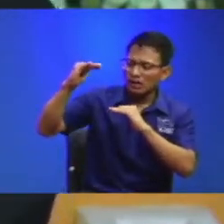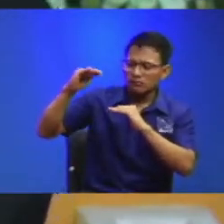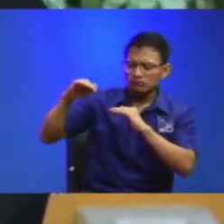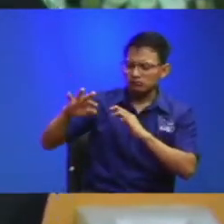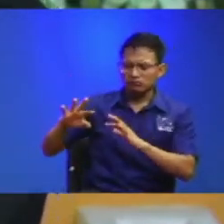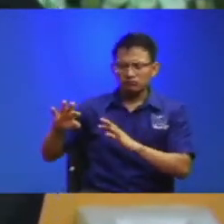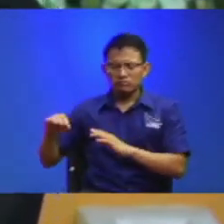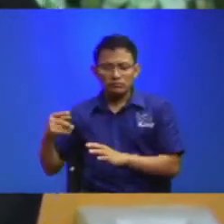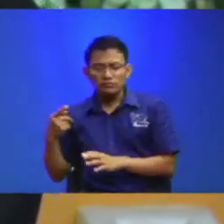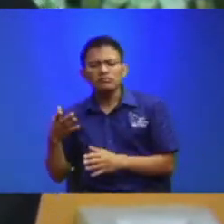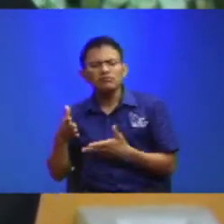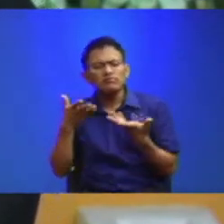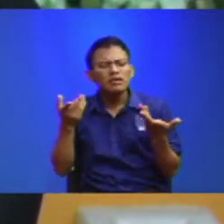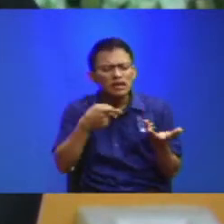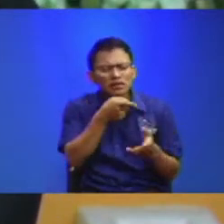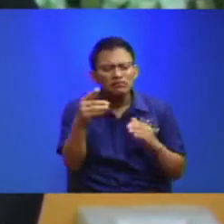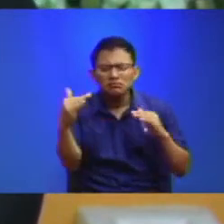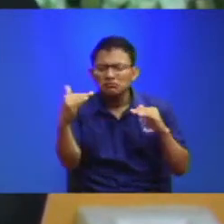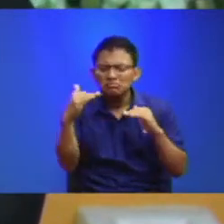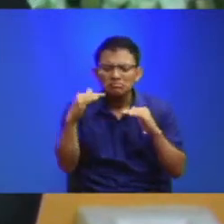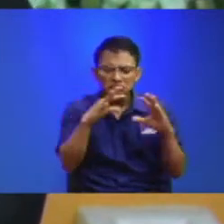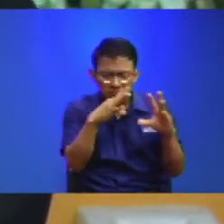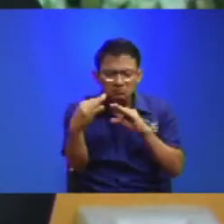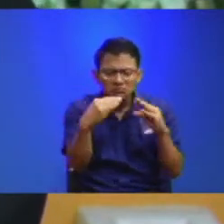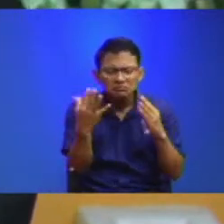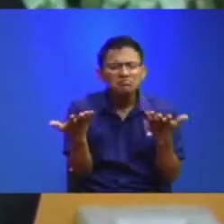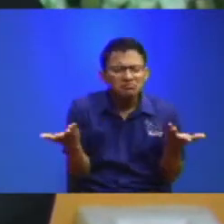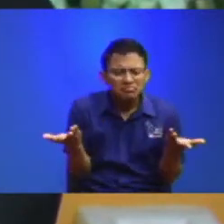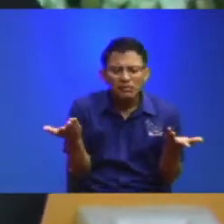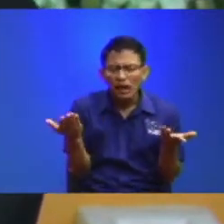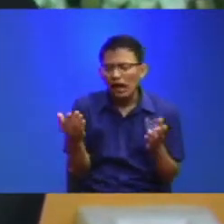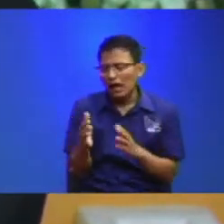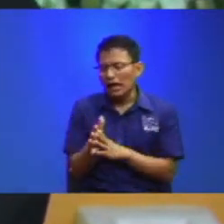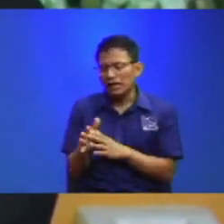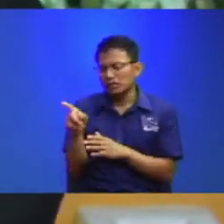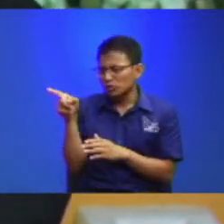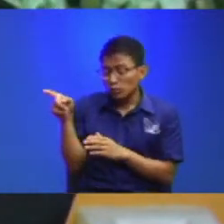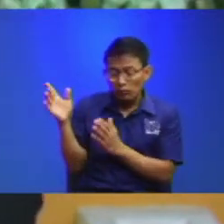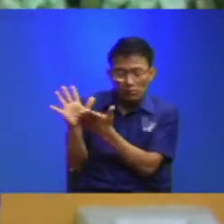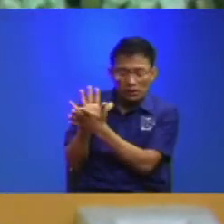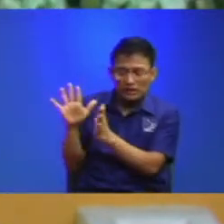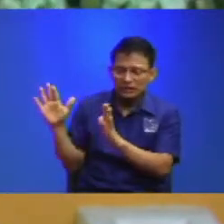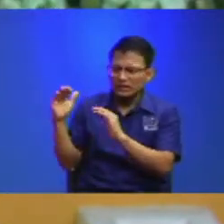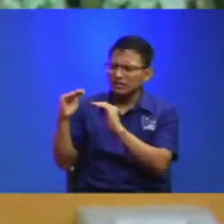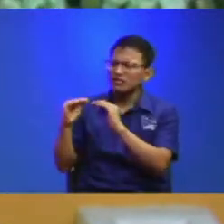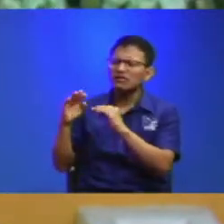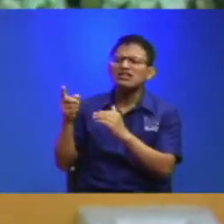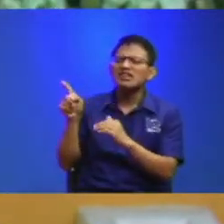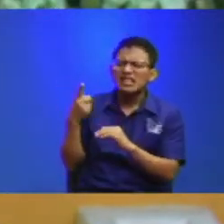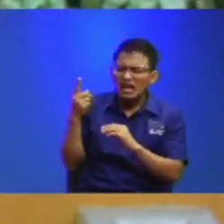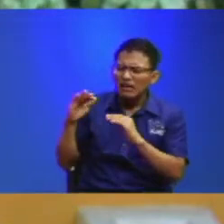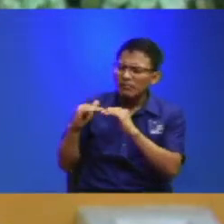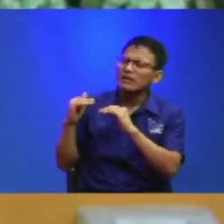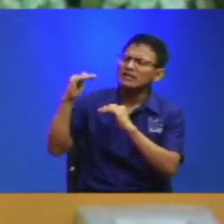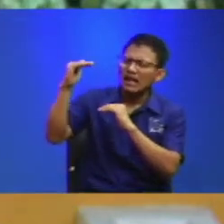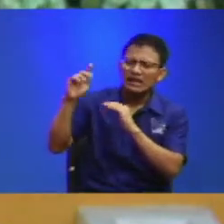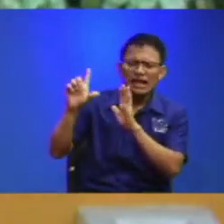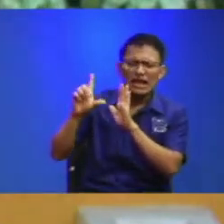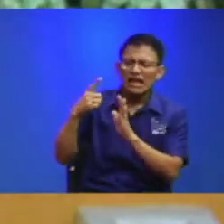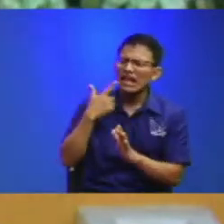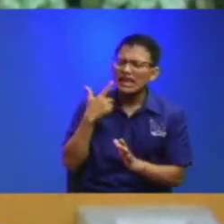morir. Entonces ellos querían saber quién le iba a tocar en la posición de él, de jefe, de líder.